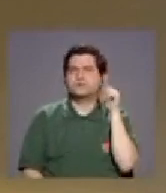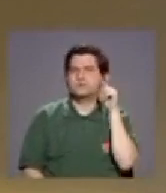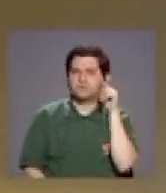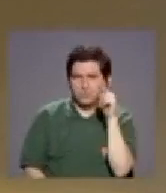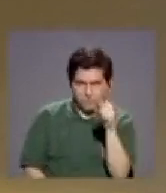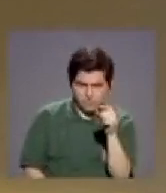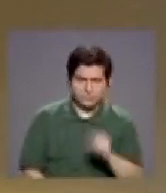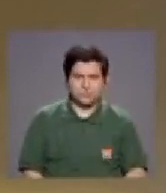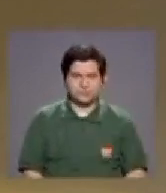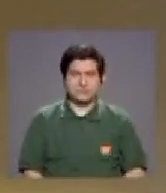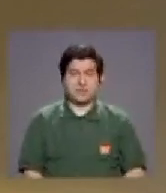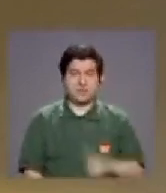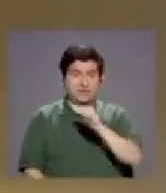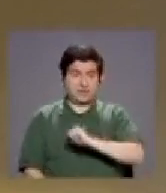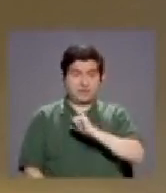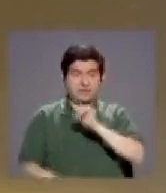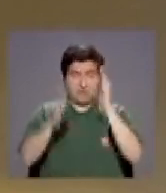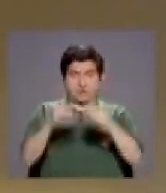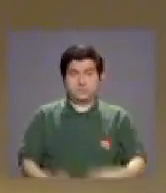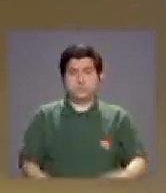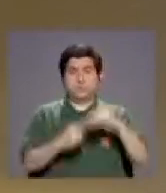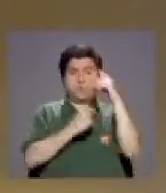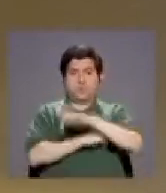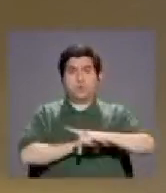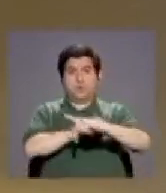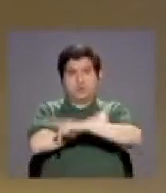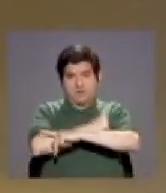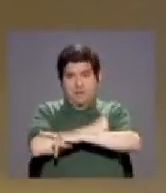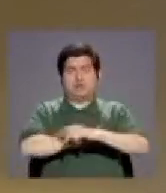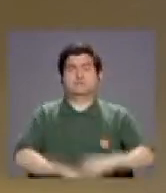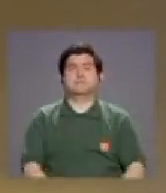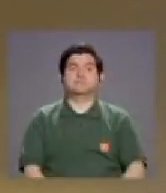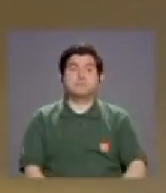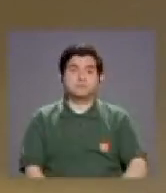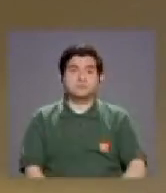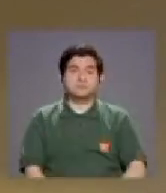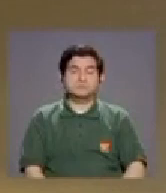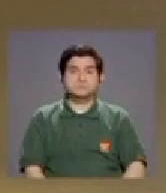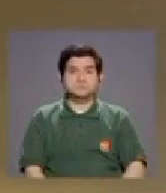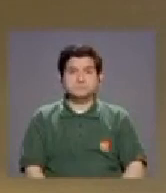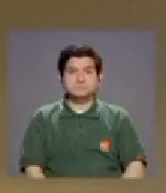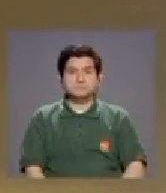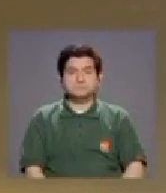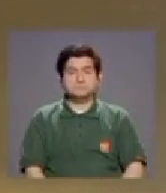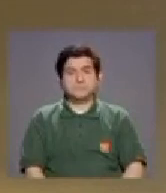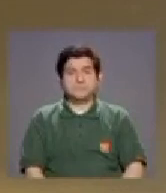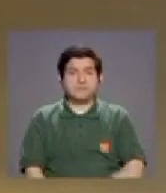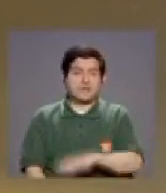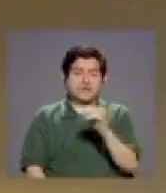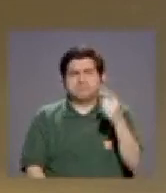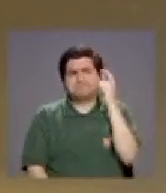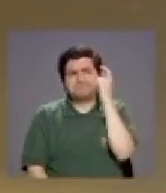usted es la autoridad más grande en este país, sino y yo un